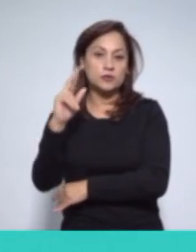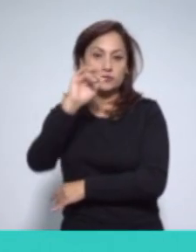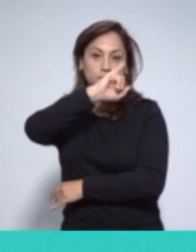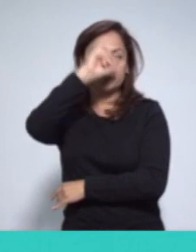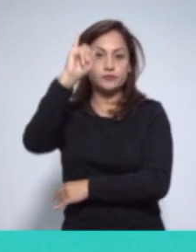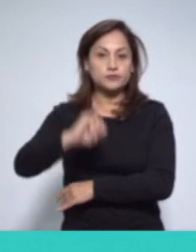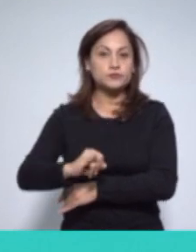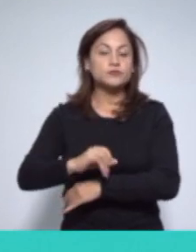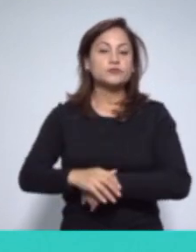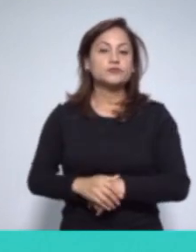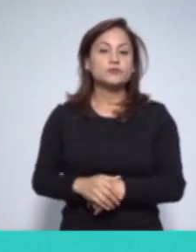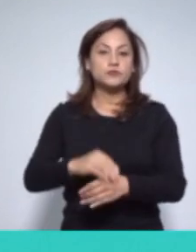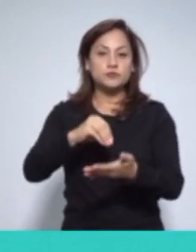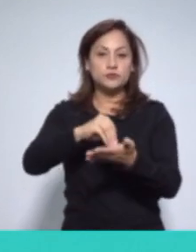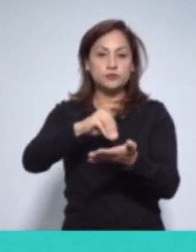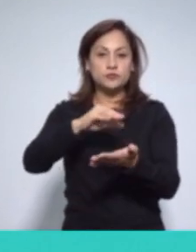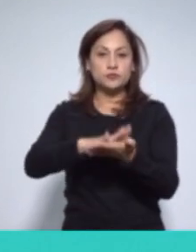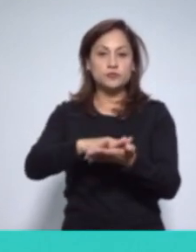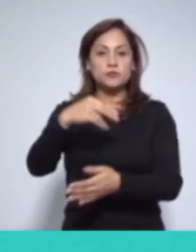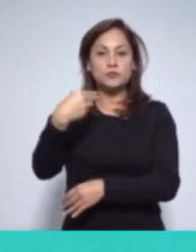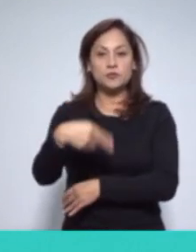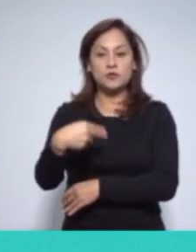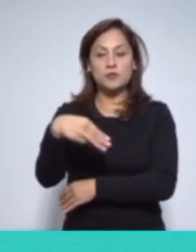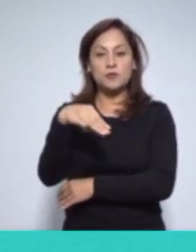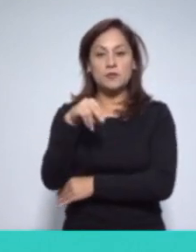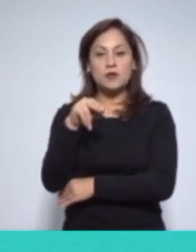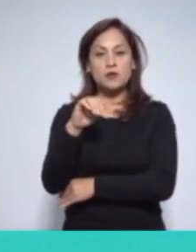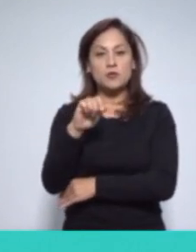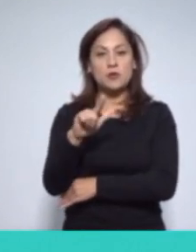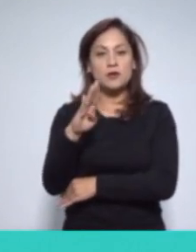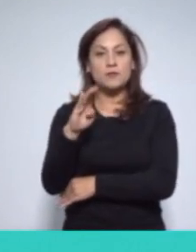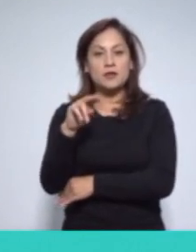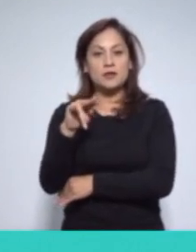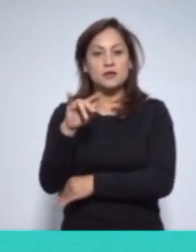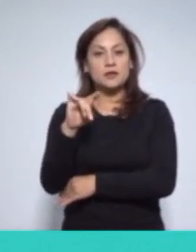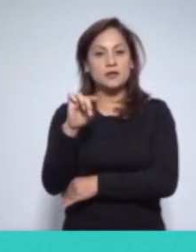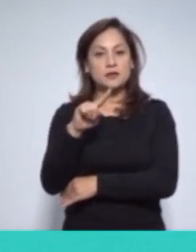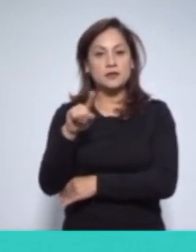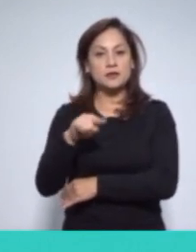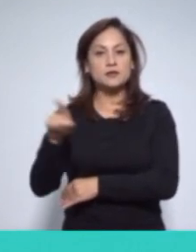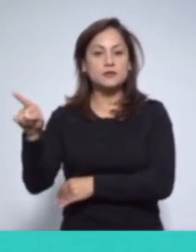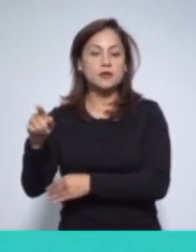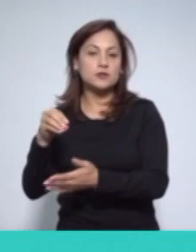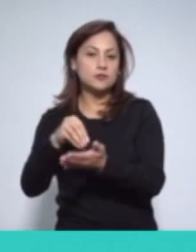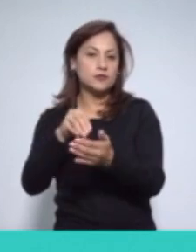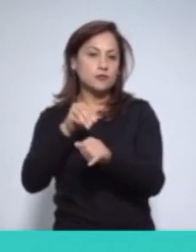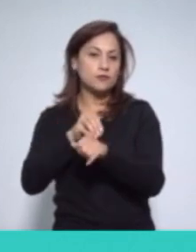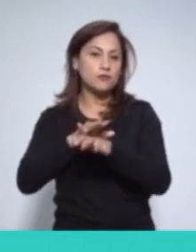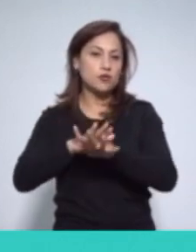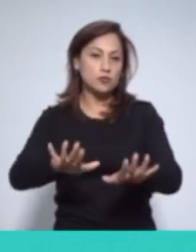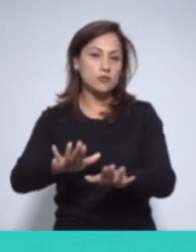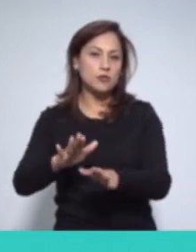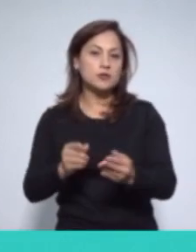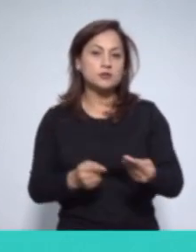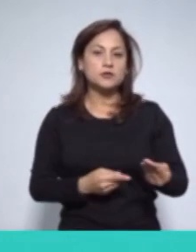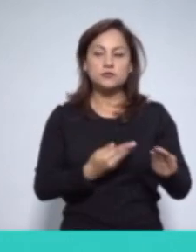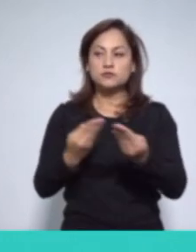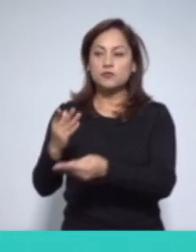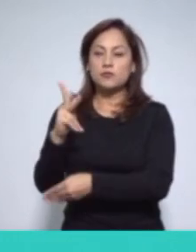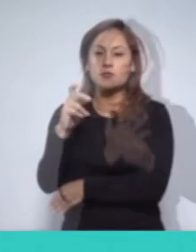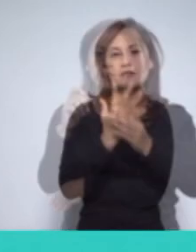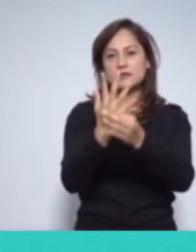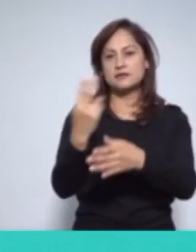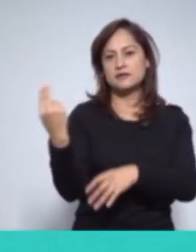República dar a conocer los documentos de ingreso a PGR, incluyendo la cédula profesional como licenciado en Derecho, del ex procurador Víctor Humberto